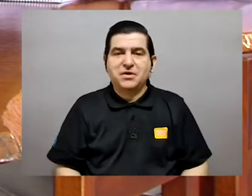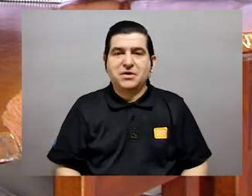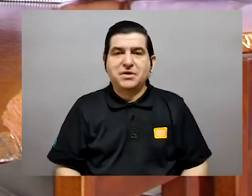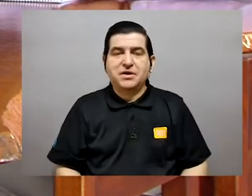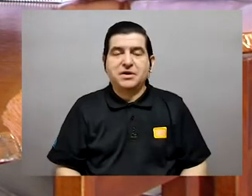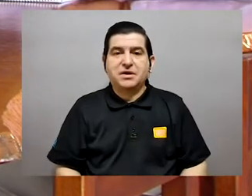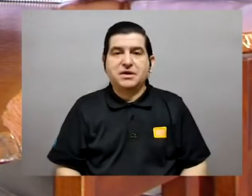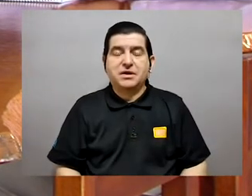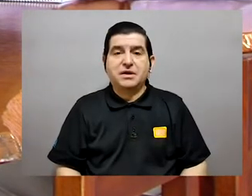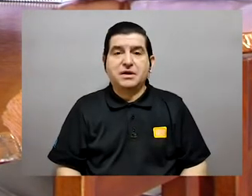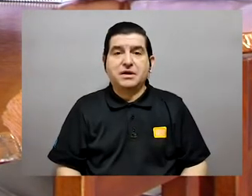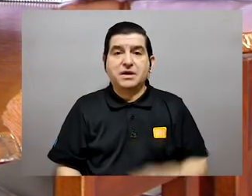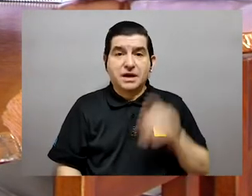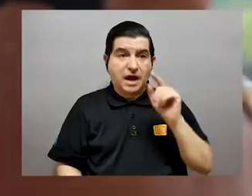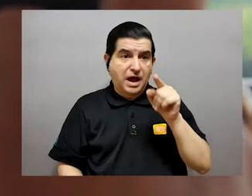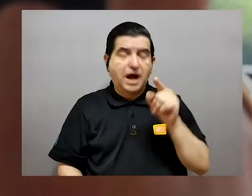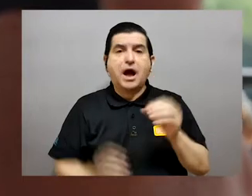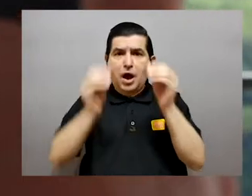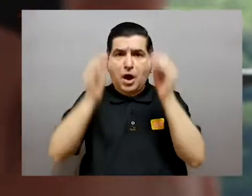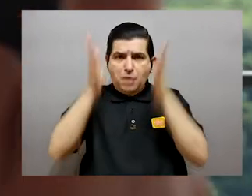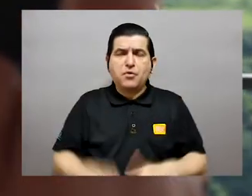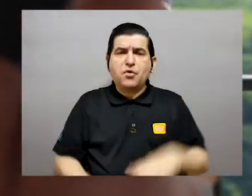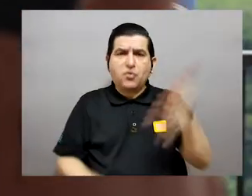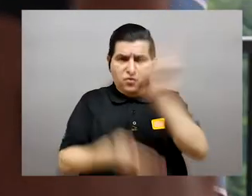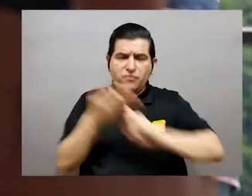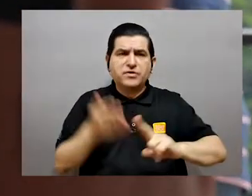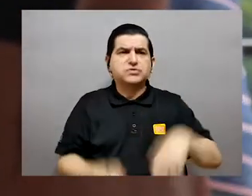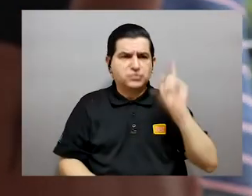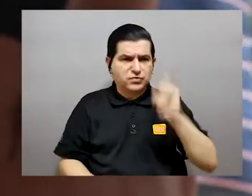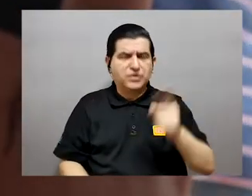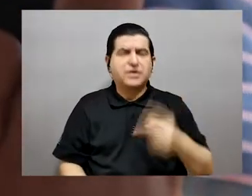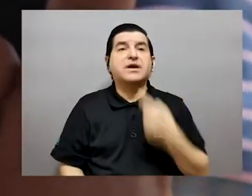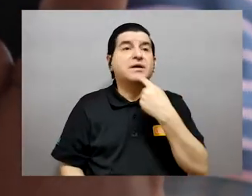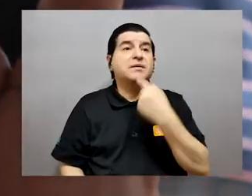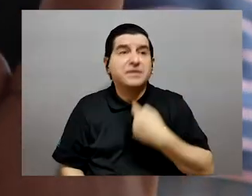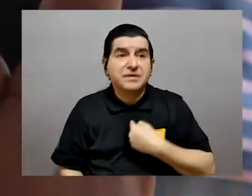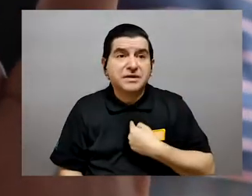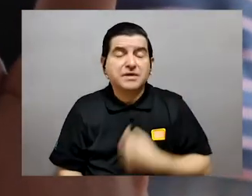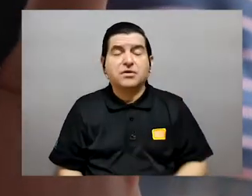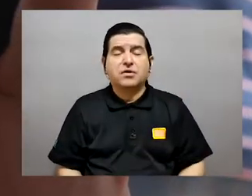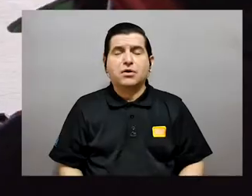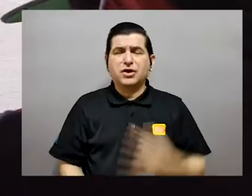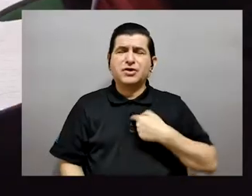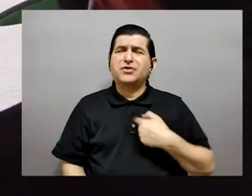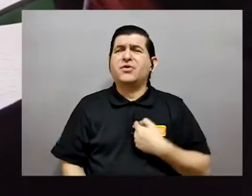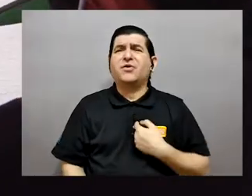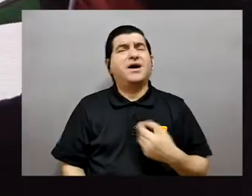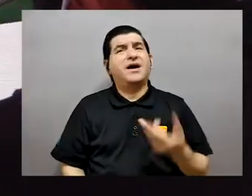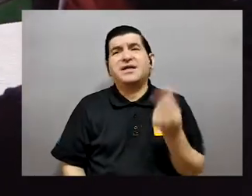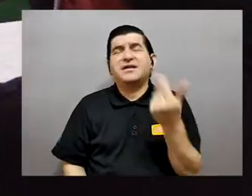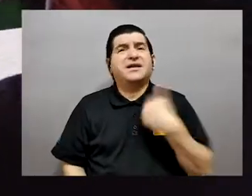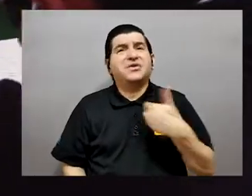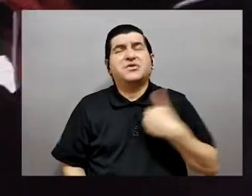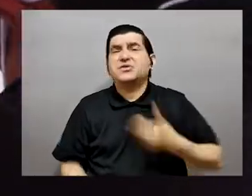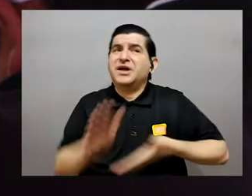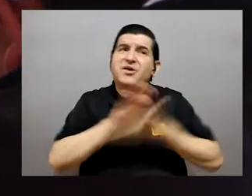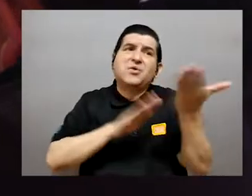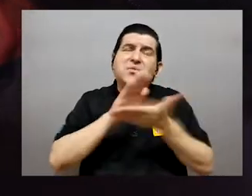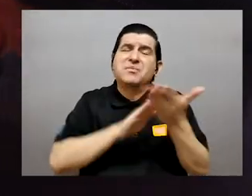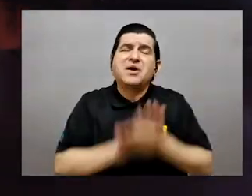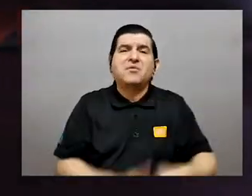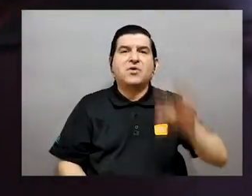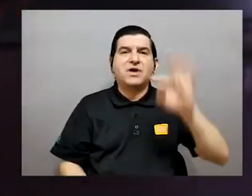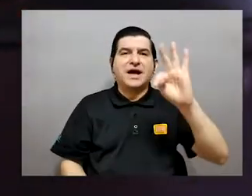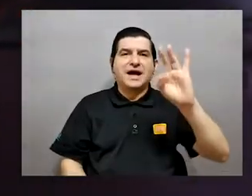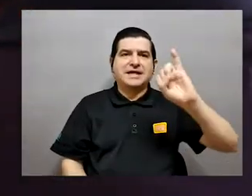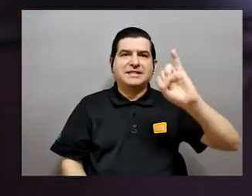ahí era hacer ilustración de libros, hacer las láminas ilustrando con un